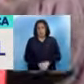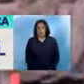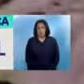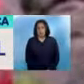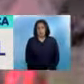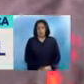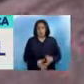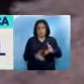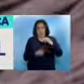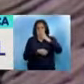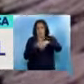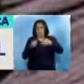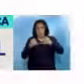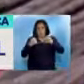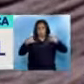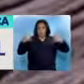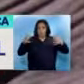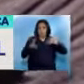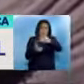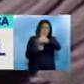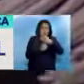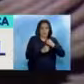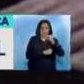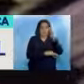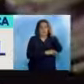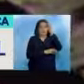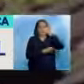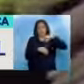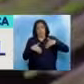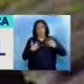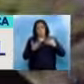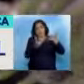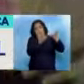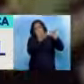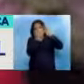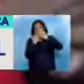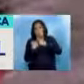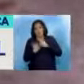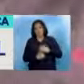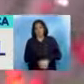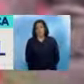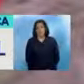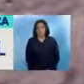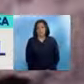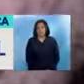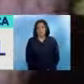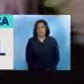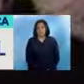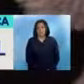Con sogas y una escalera, los bomberos lograron rescatar al animalito.